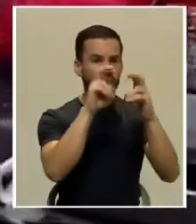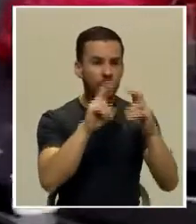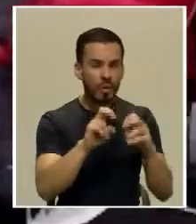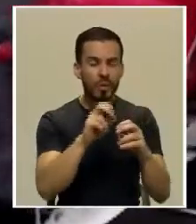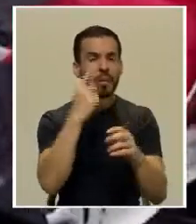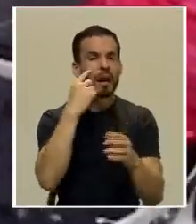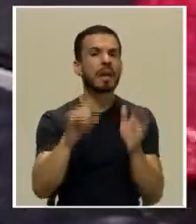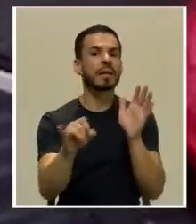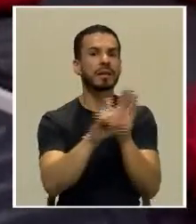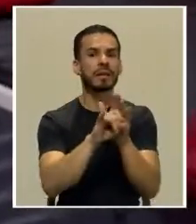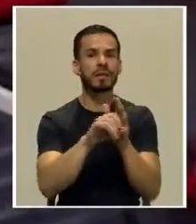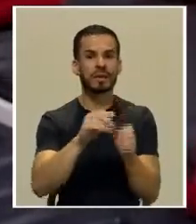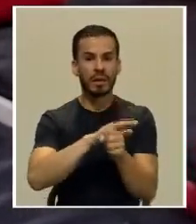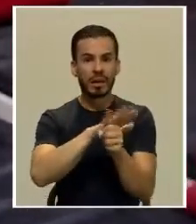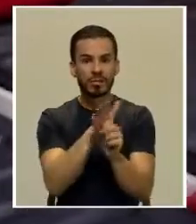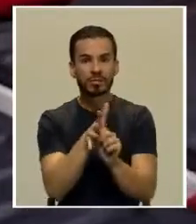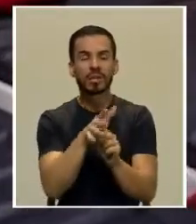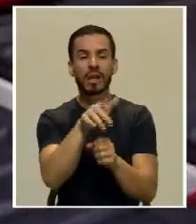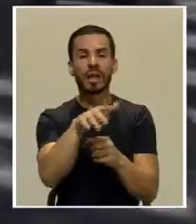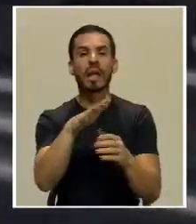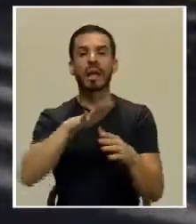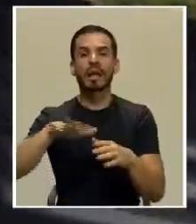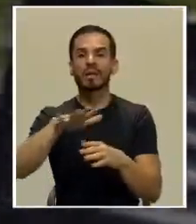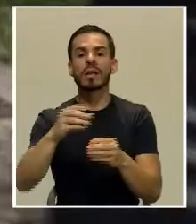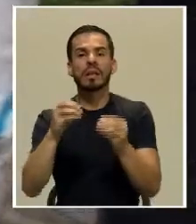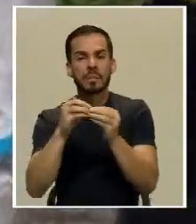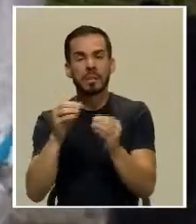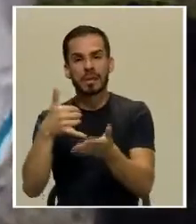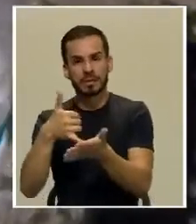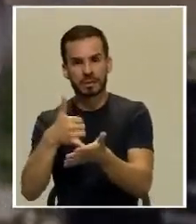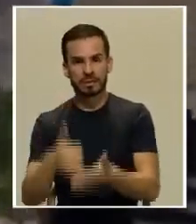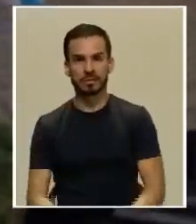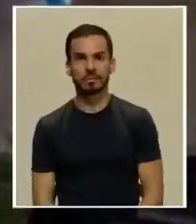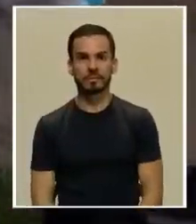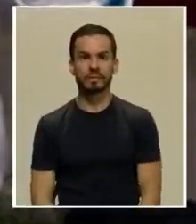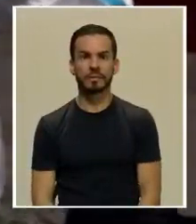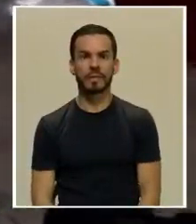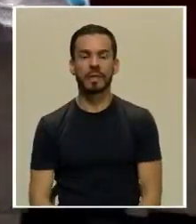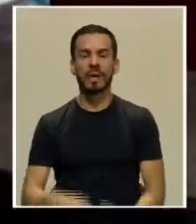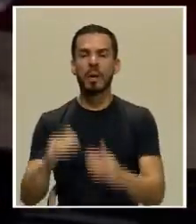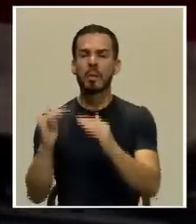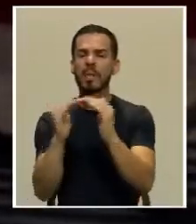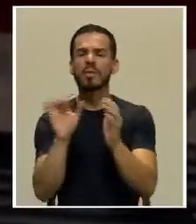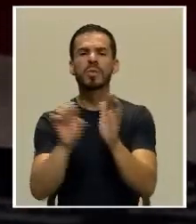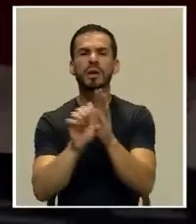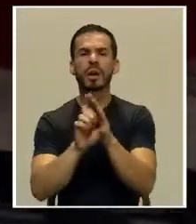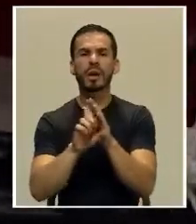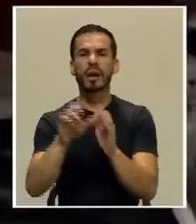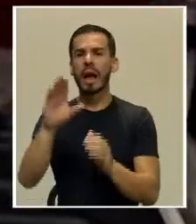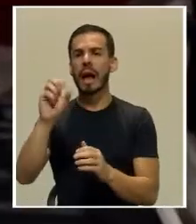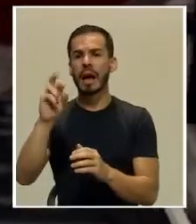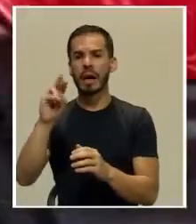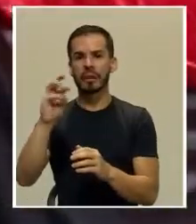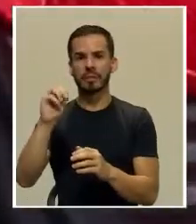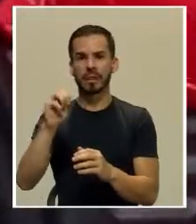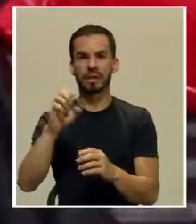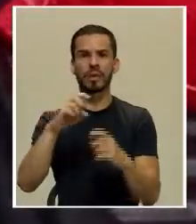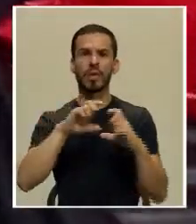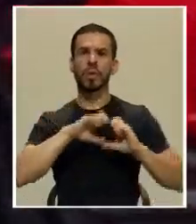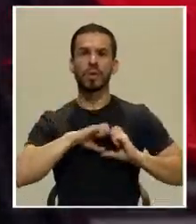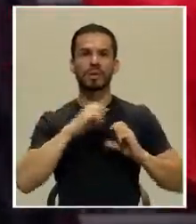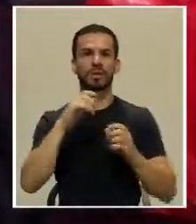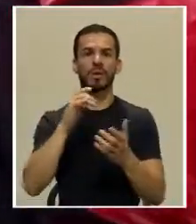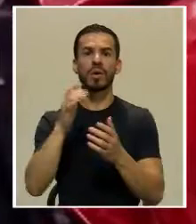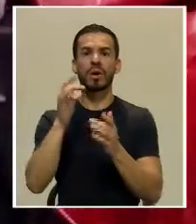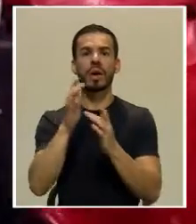pruebas para identificar casos de coronavirus en las zonas más vulnerables. Se trata de barrios como El Carmen, Corazón de